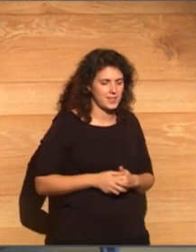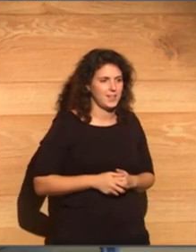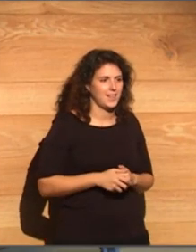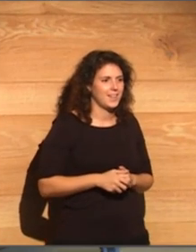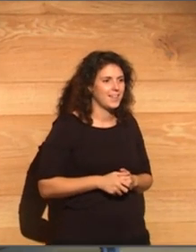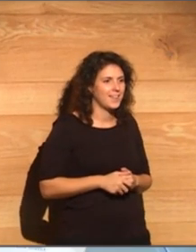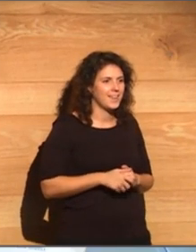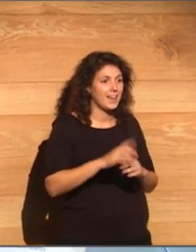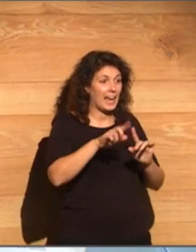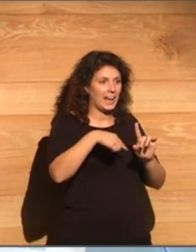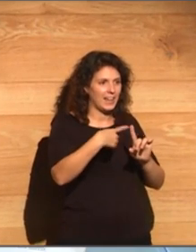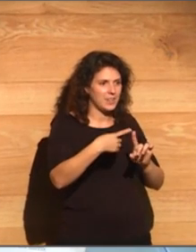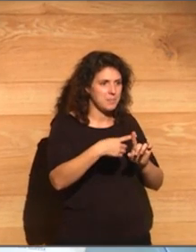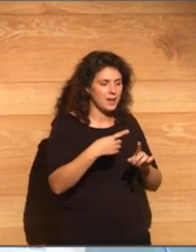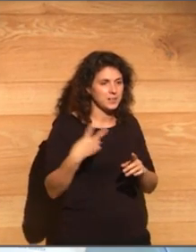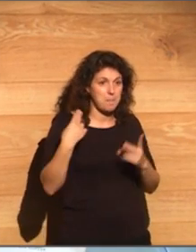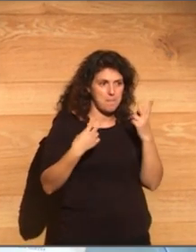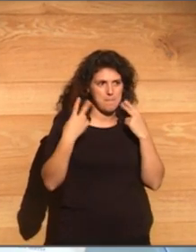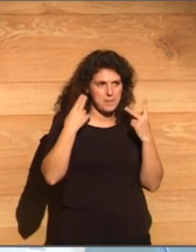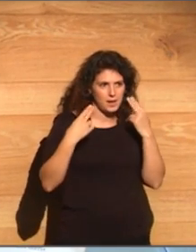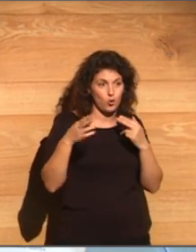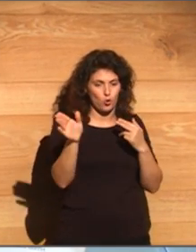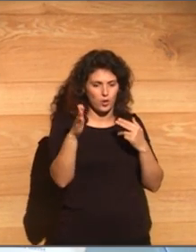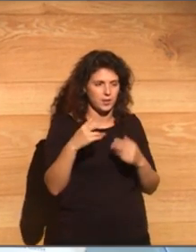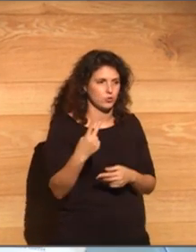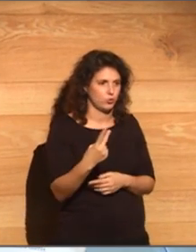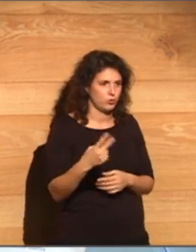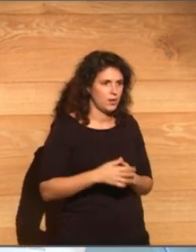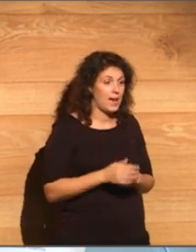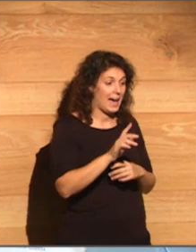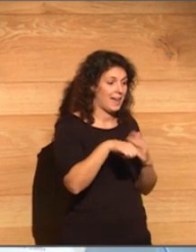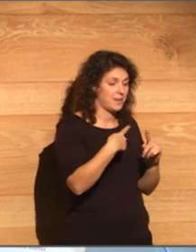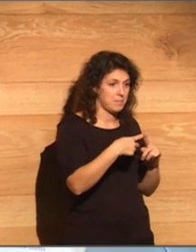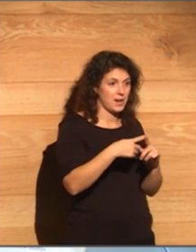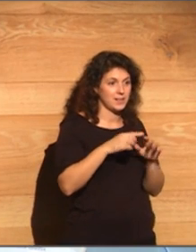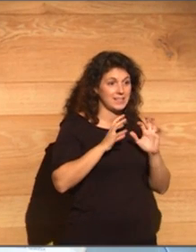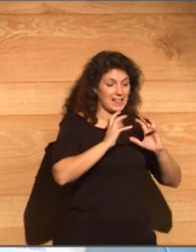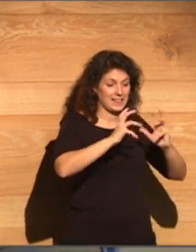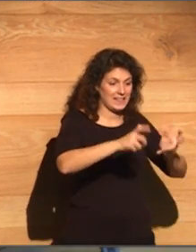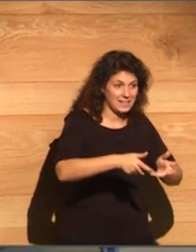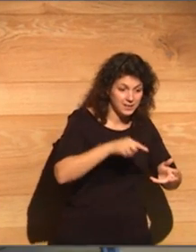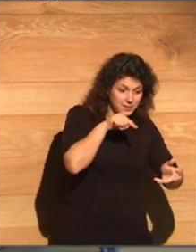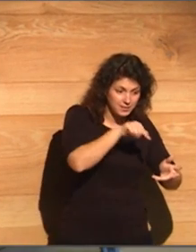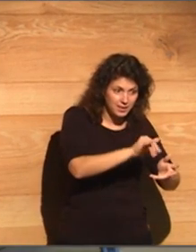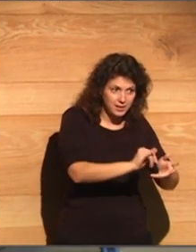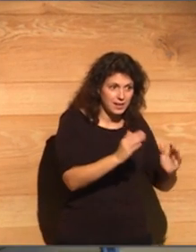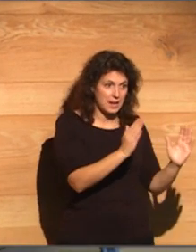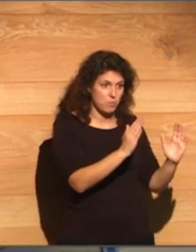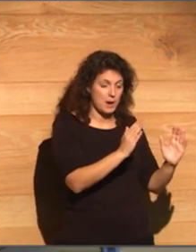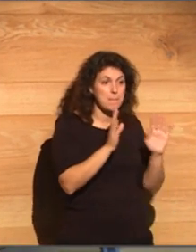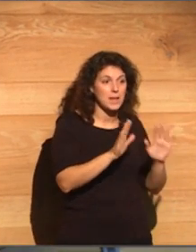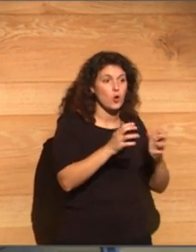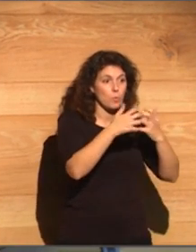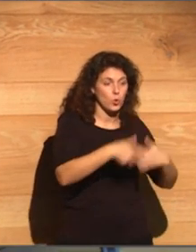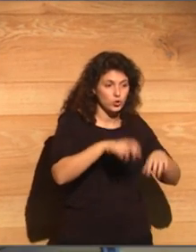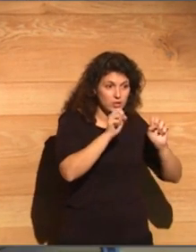collejas y corta de pelo con máquinas. Cuenta que tenía tanques de la época, del momento, y tal, pero eran tanques sin motor, porque